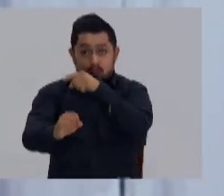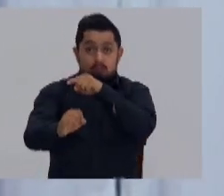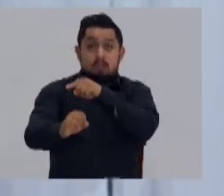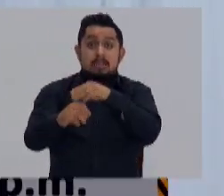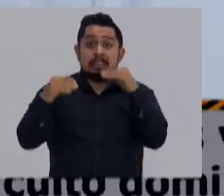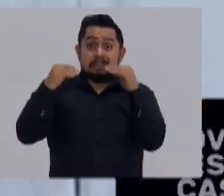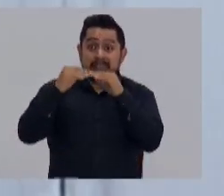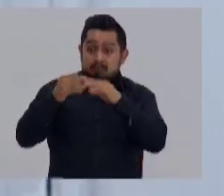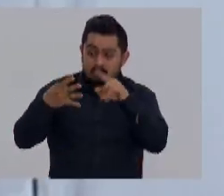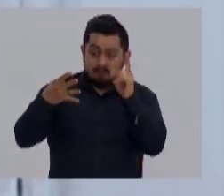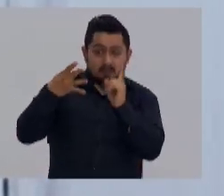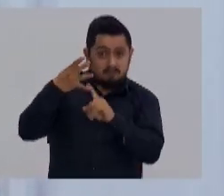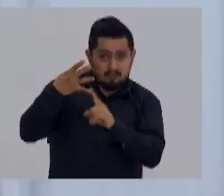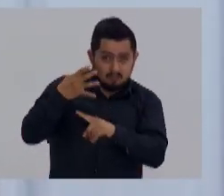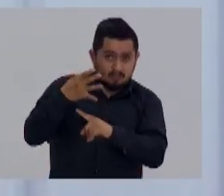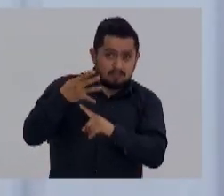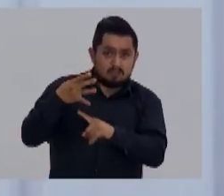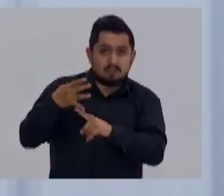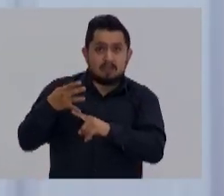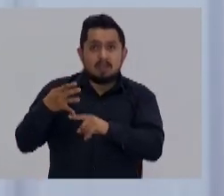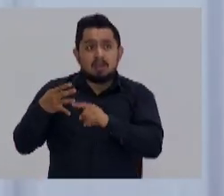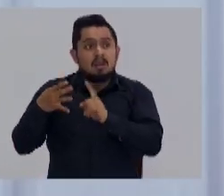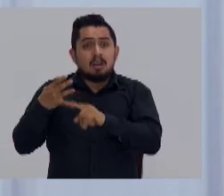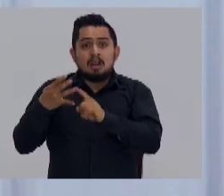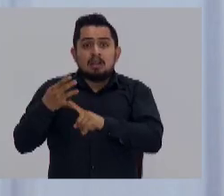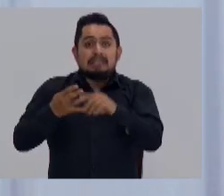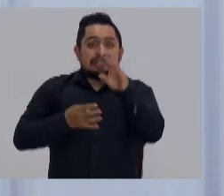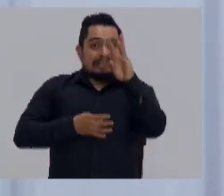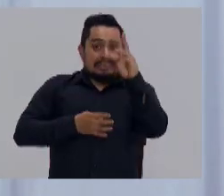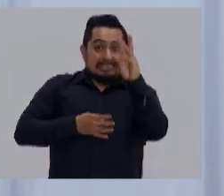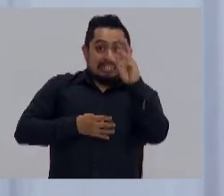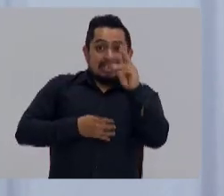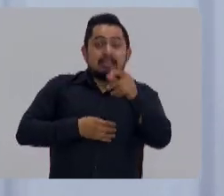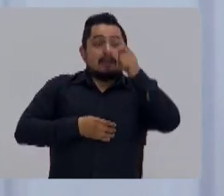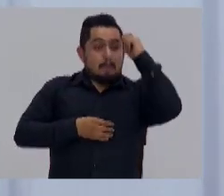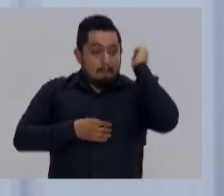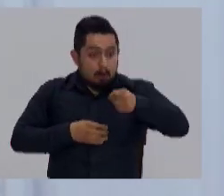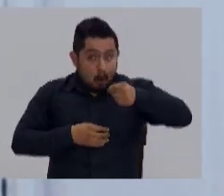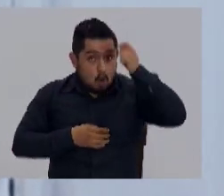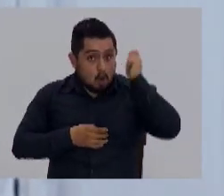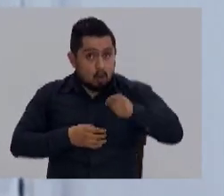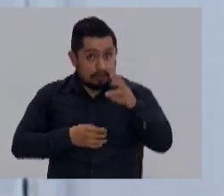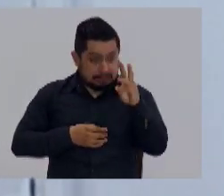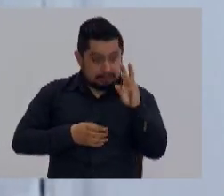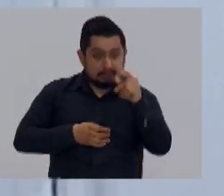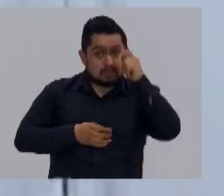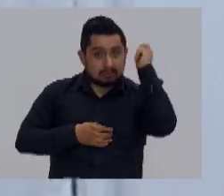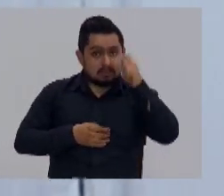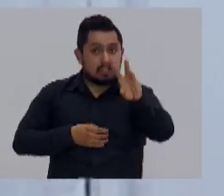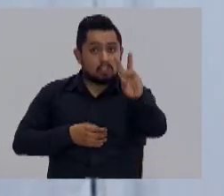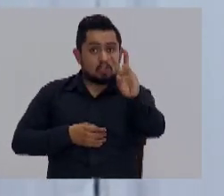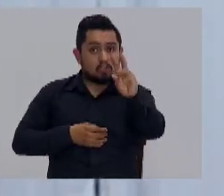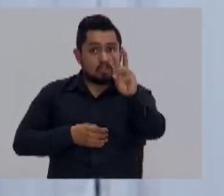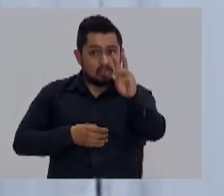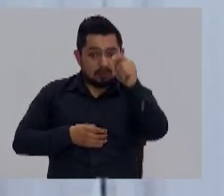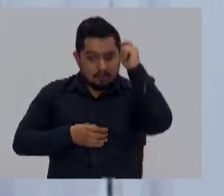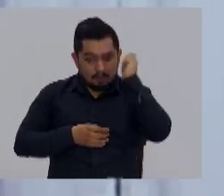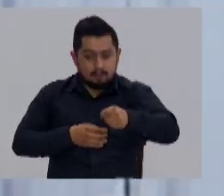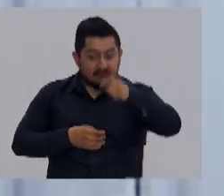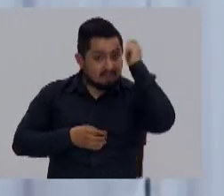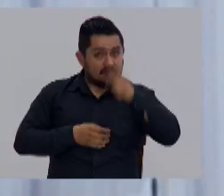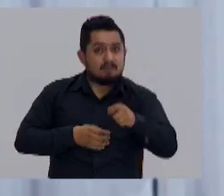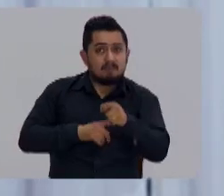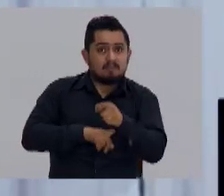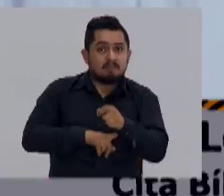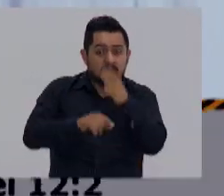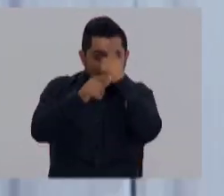importante: llamó a 16 jueces en el libro de los jueces para liberar, pero no solo